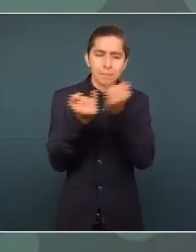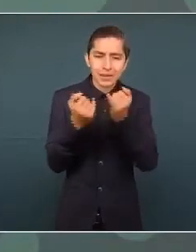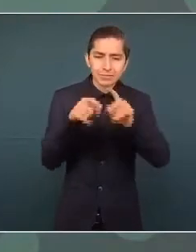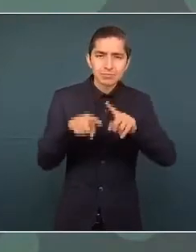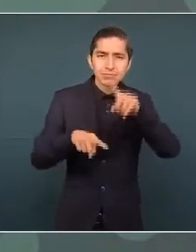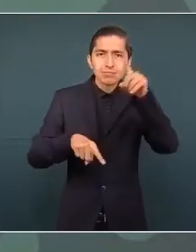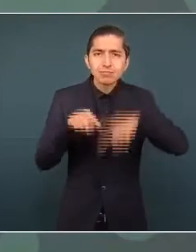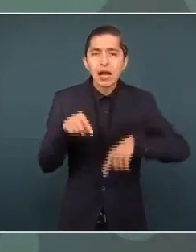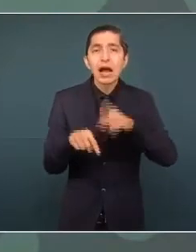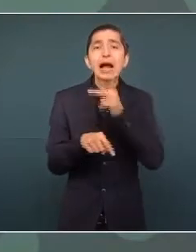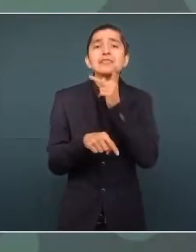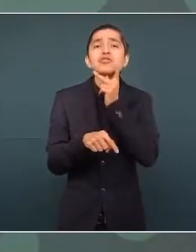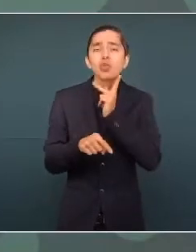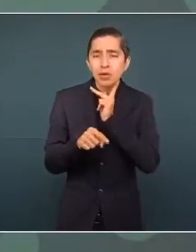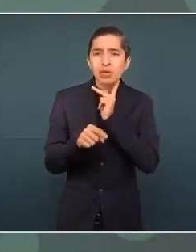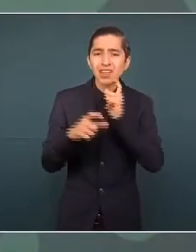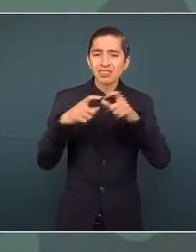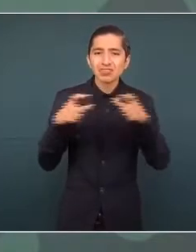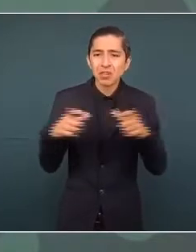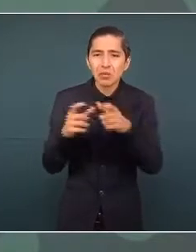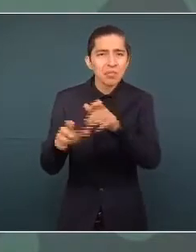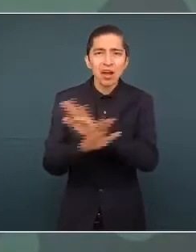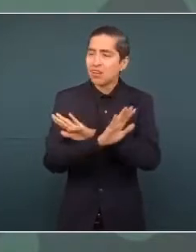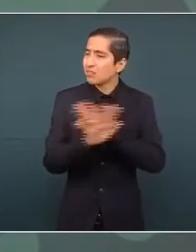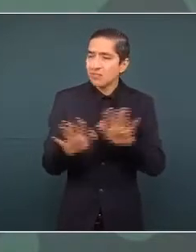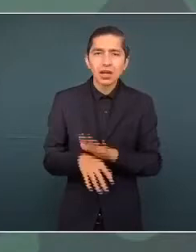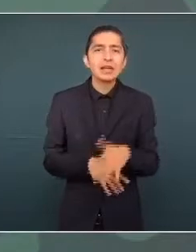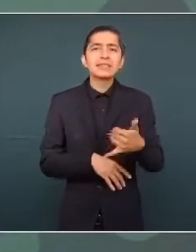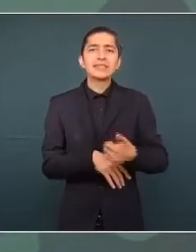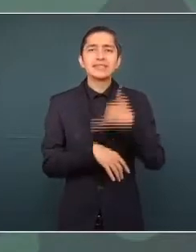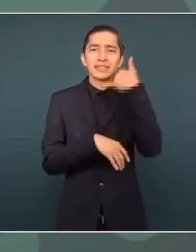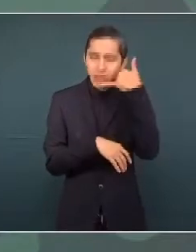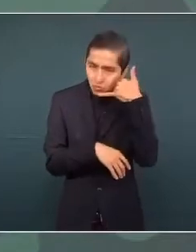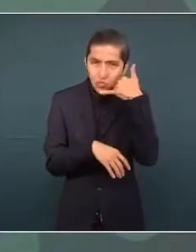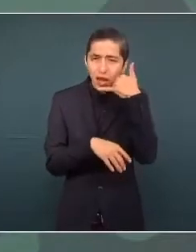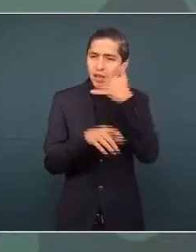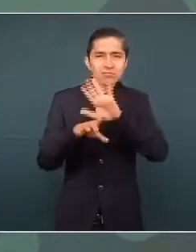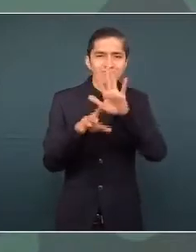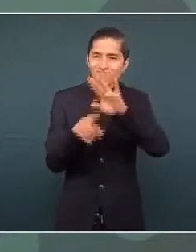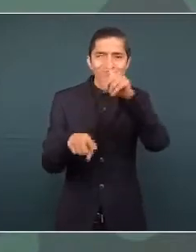Eliminamos gasolinas, teléfonos celulares,